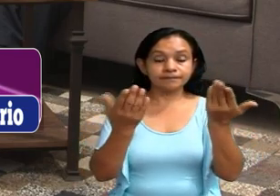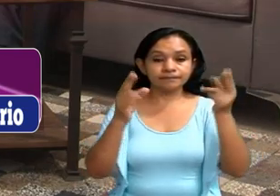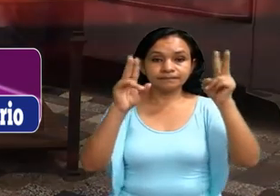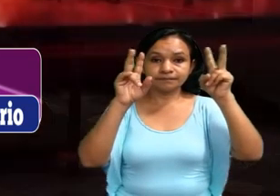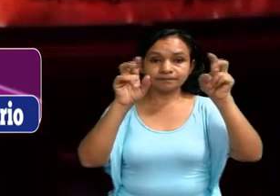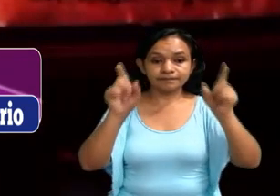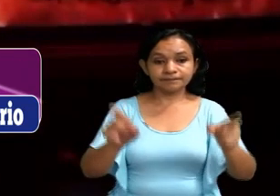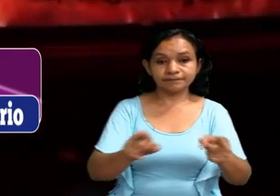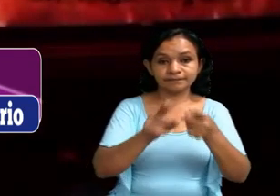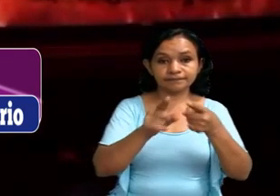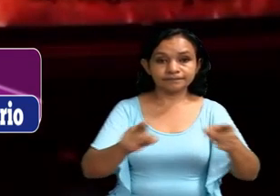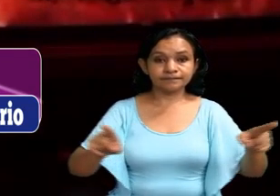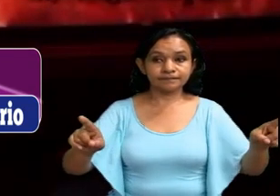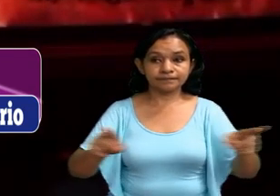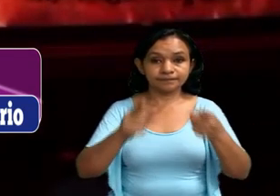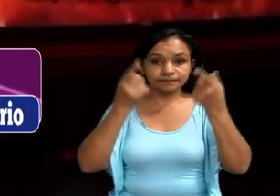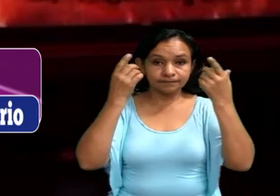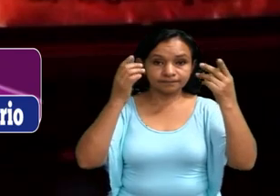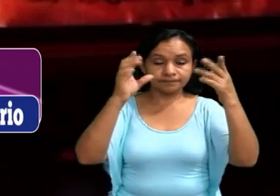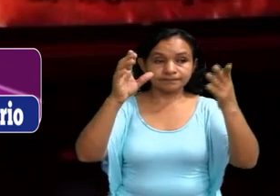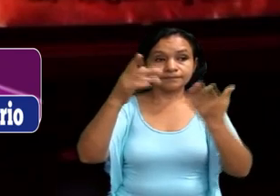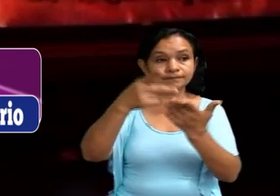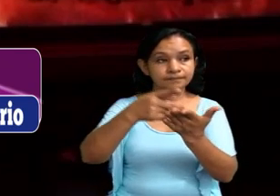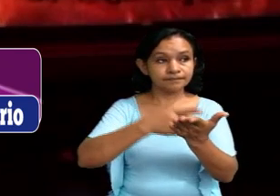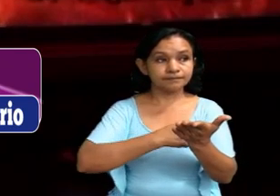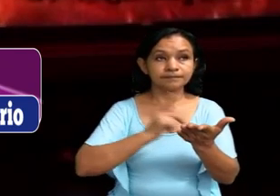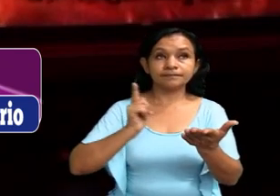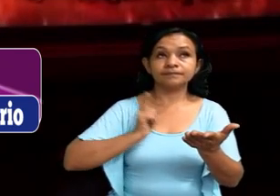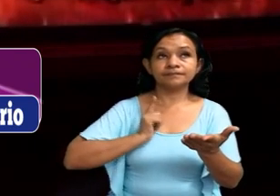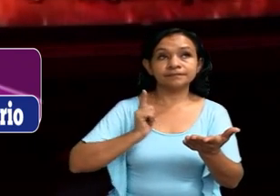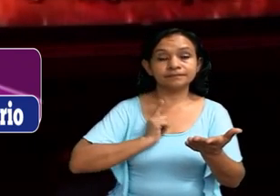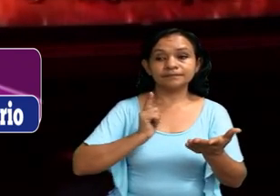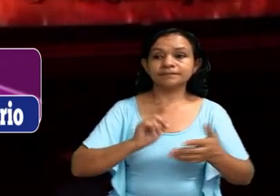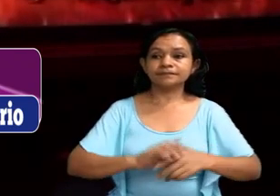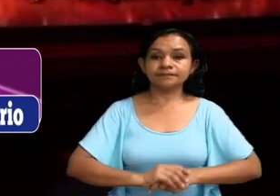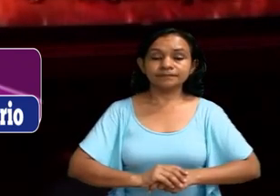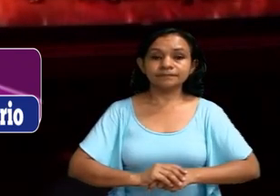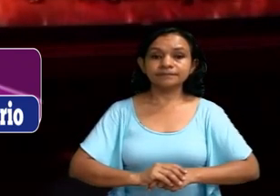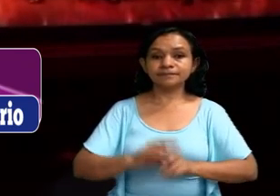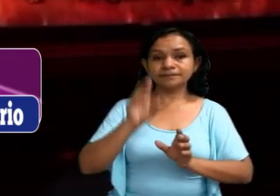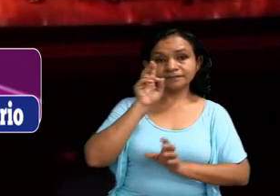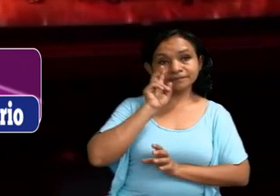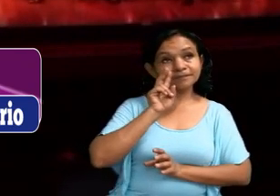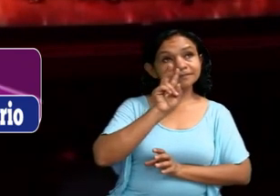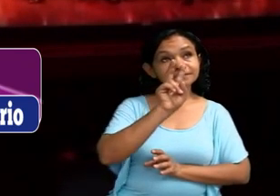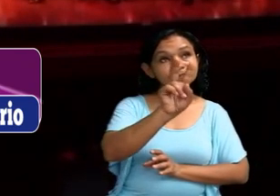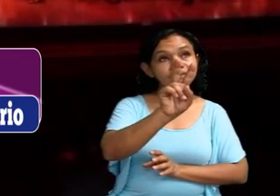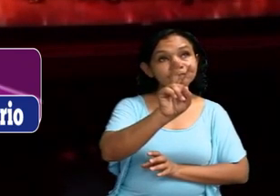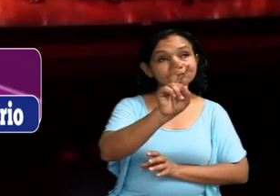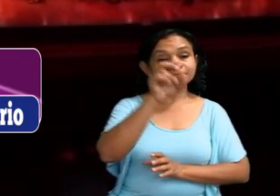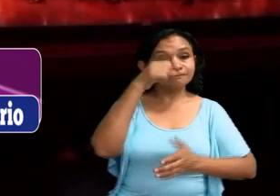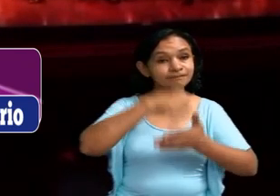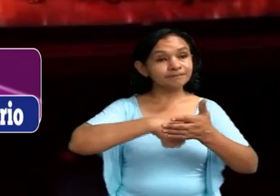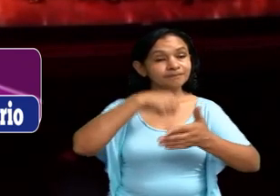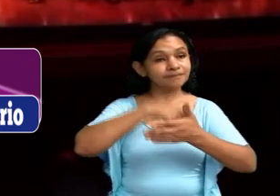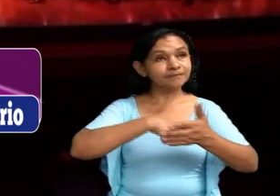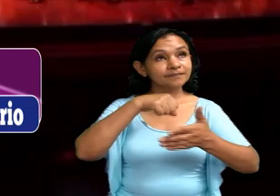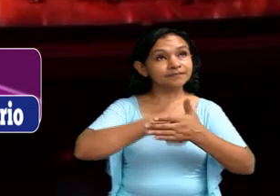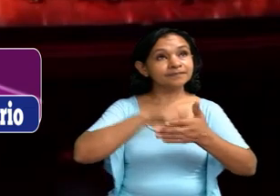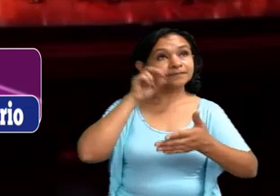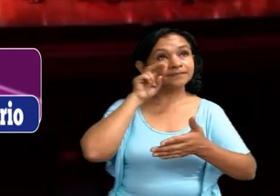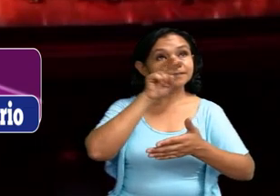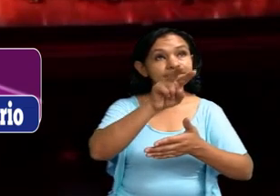musical y cultural con los otros proyectos que tenemos en el MINET, ¿verdad? Aquí tenemos, por ejemplo, este esfuerzo que